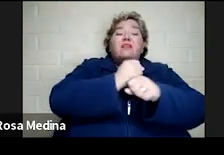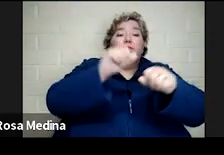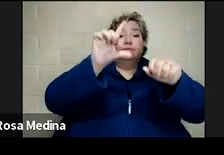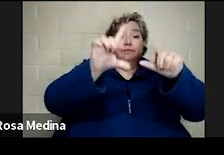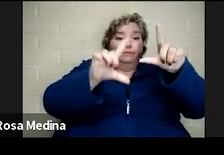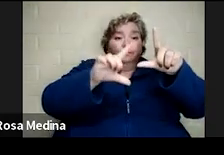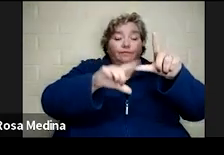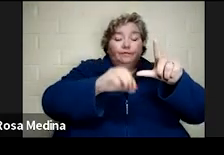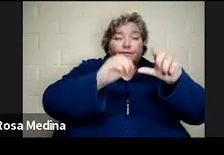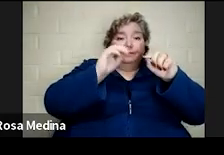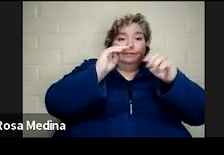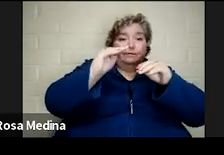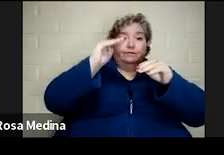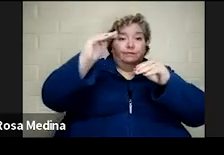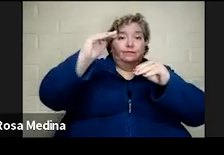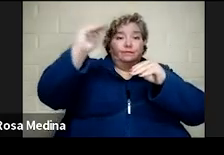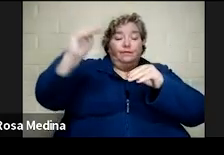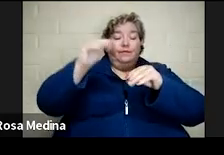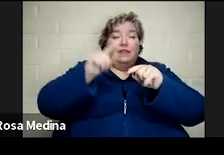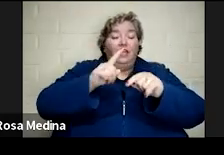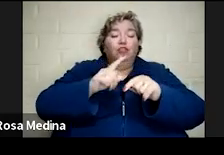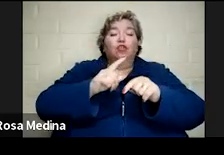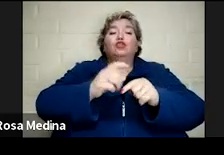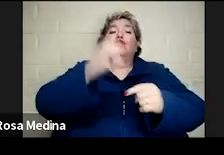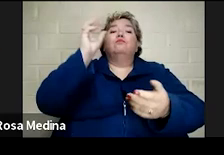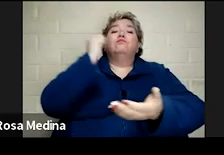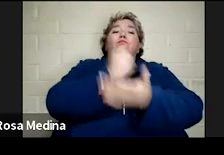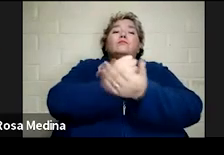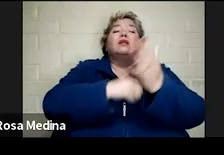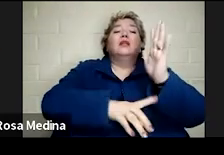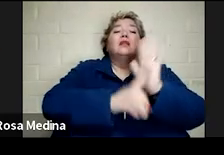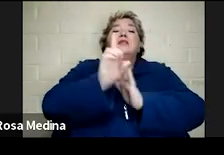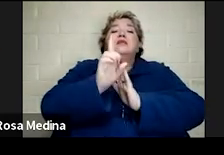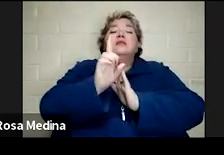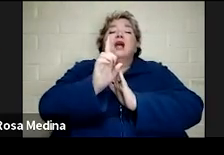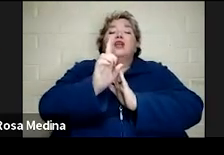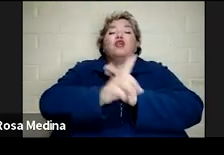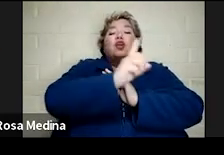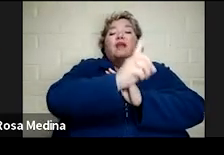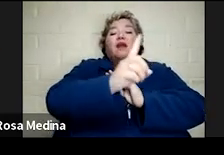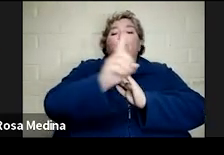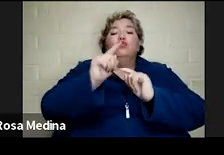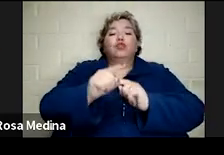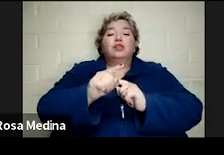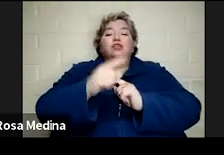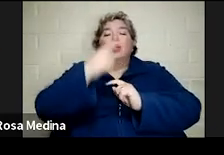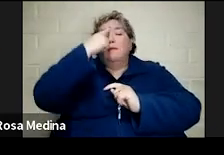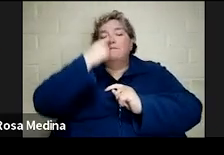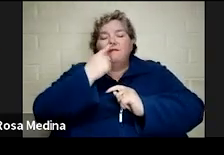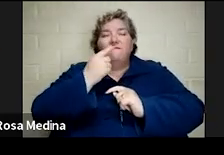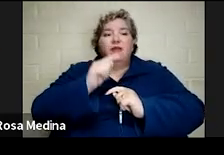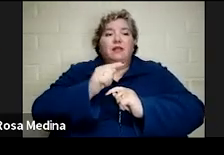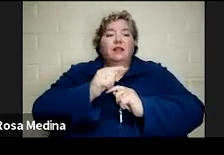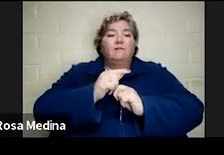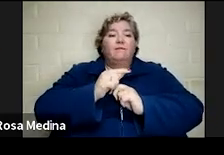van desarrollando y hitos del desarrollo en estas distintas áreas del perfil cognitivo. Pero